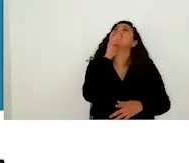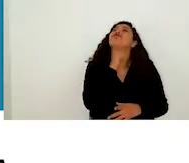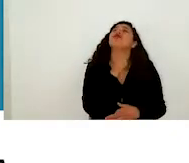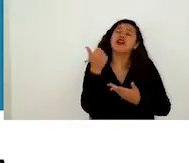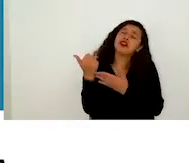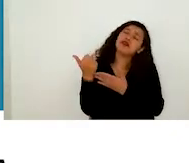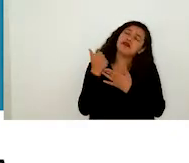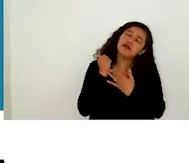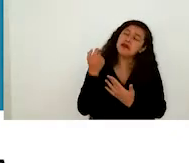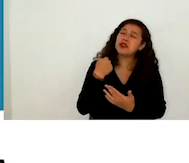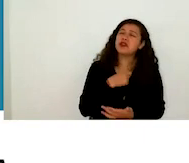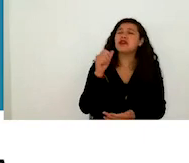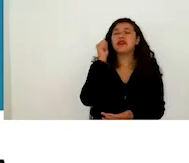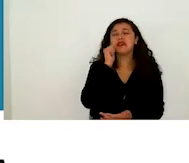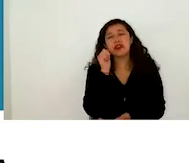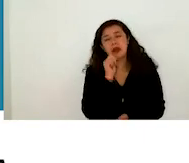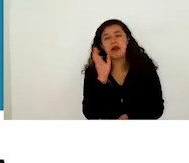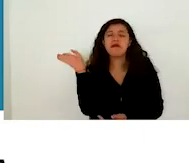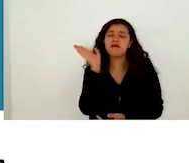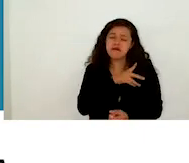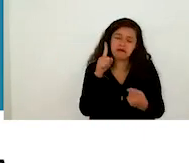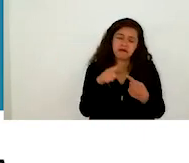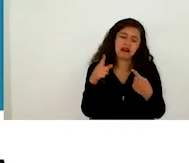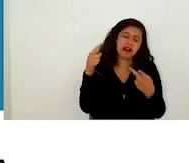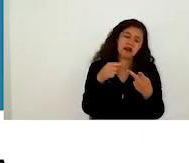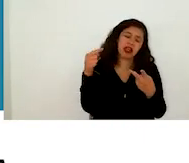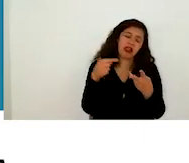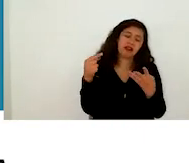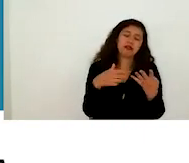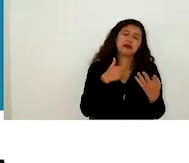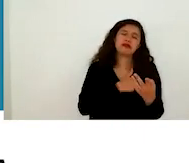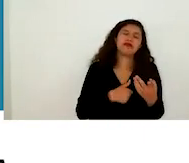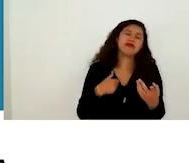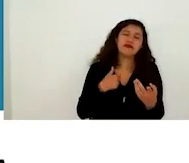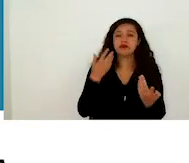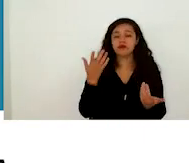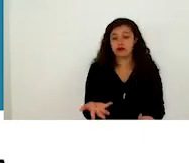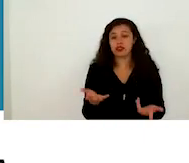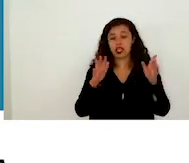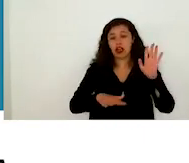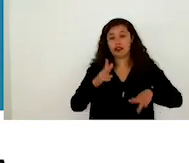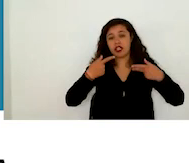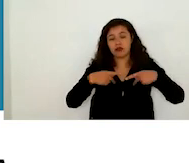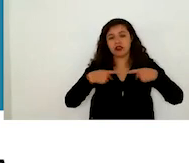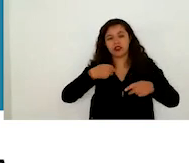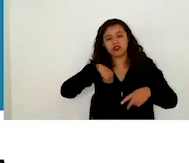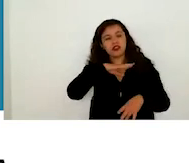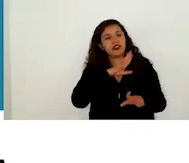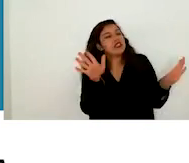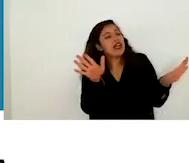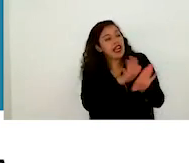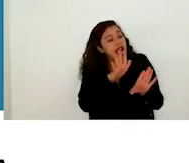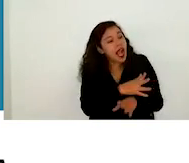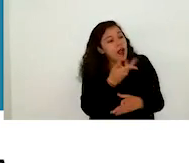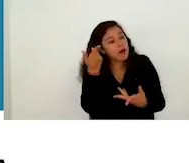yo siempre he hecho esto y me ha siempre me ha ido así y por más que a veces que uno trate de cambiarles un